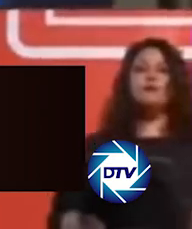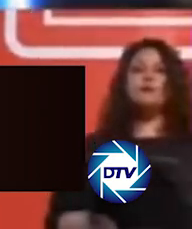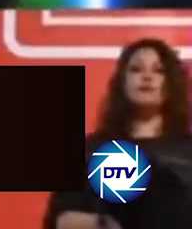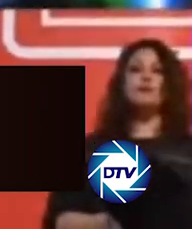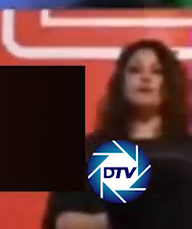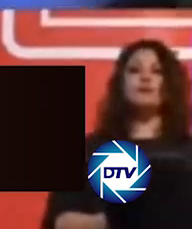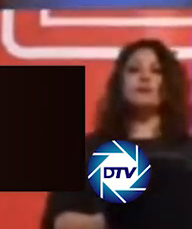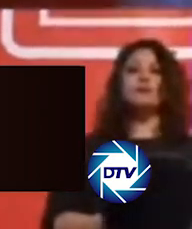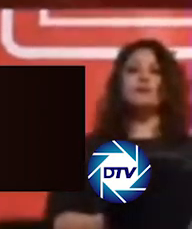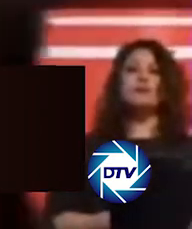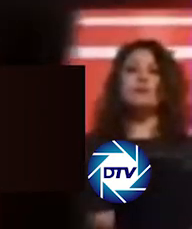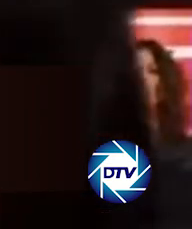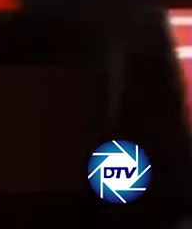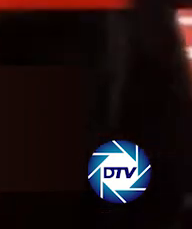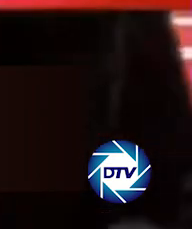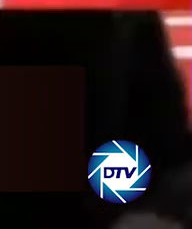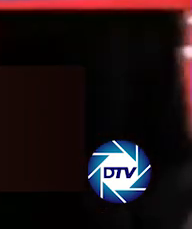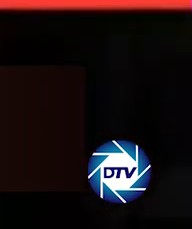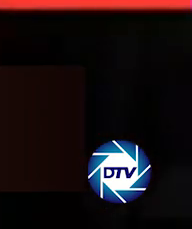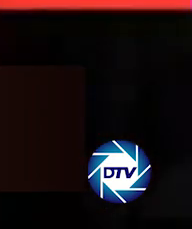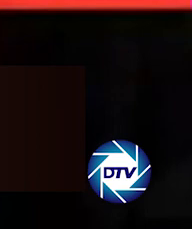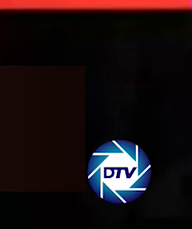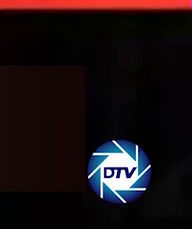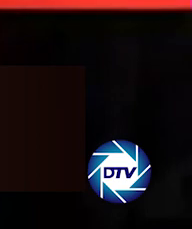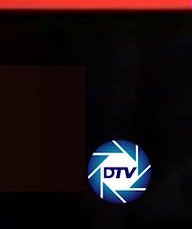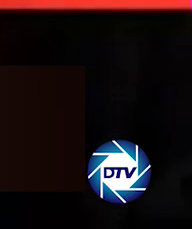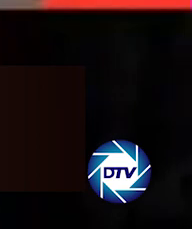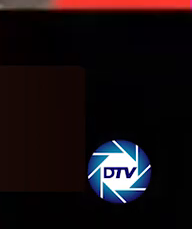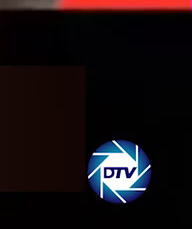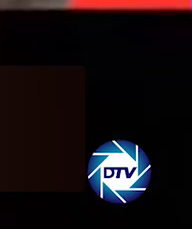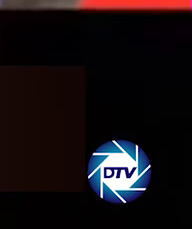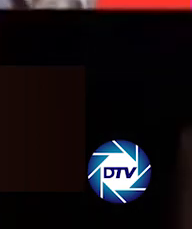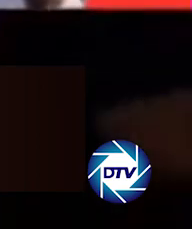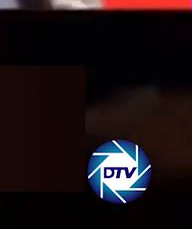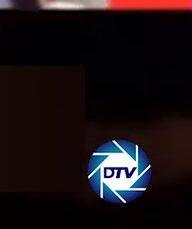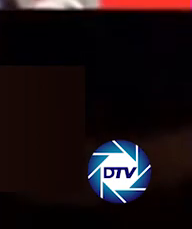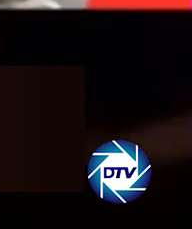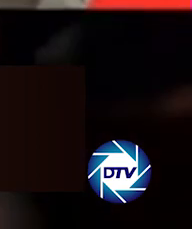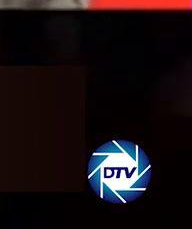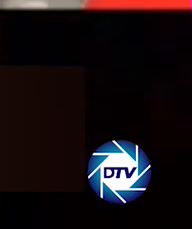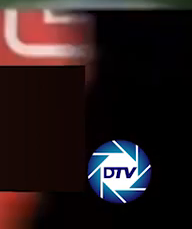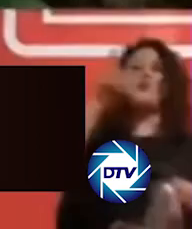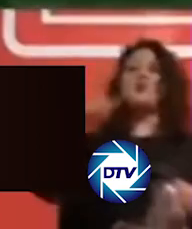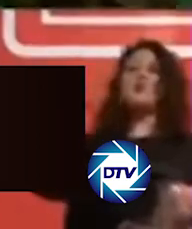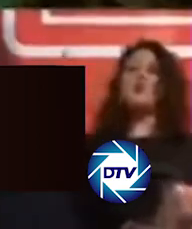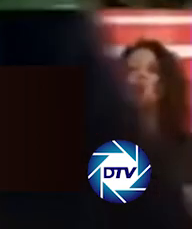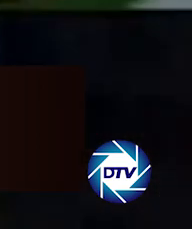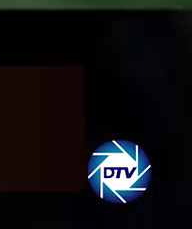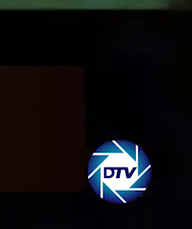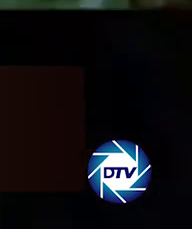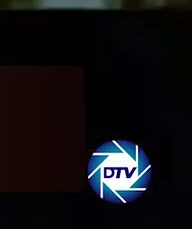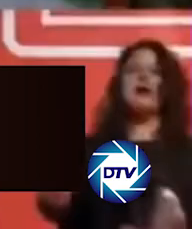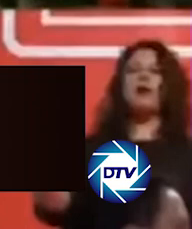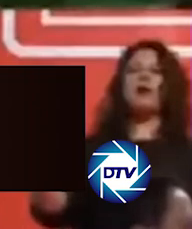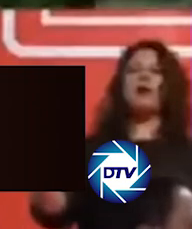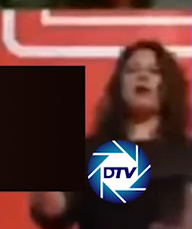Libertad Digital ese documento que bien has explicado, pues al día siguiente fueron detrás, me consta que fueron de parte de 7NN